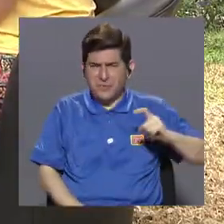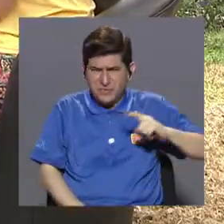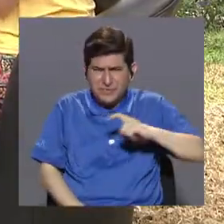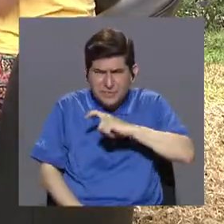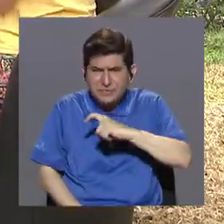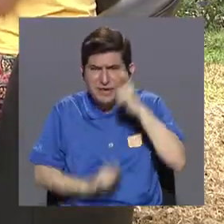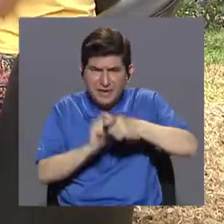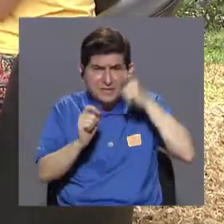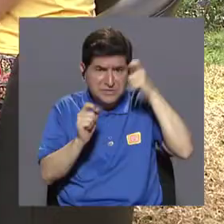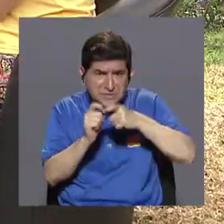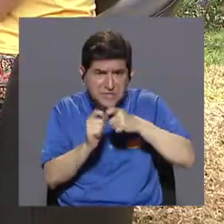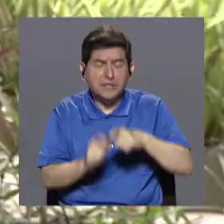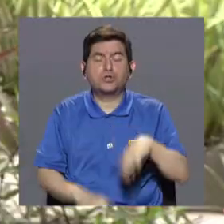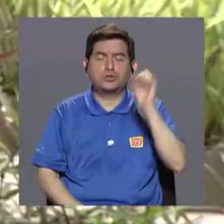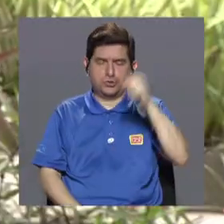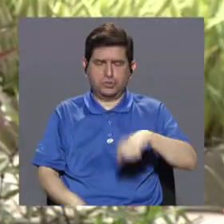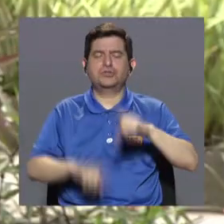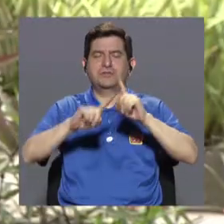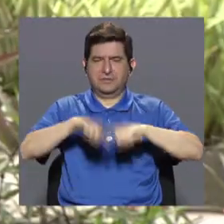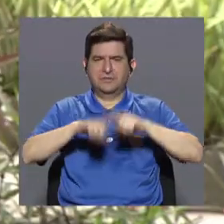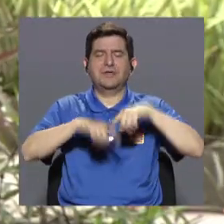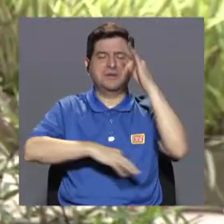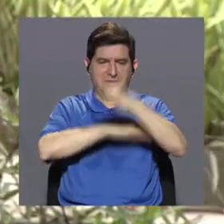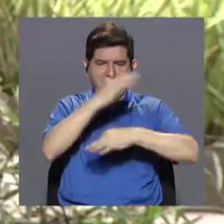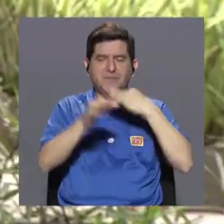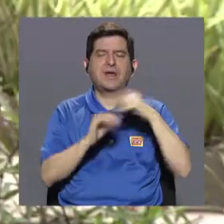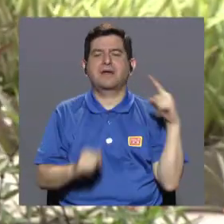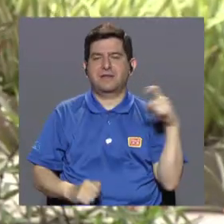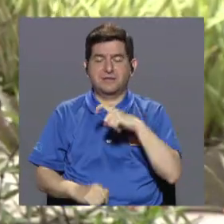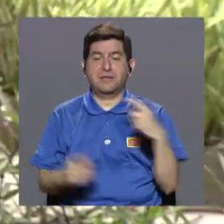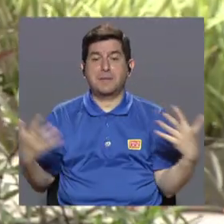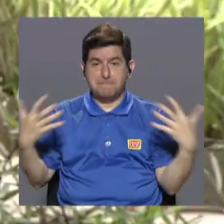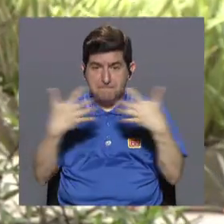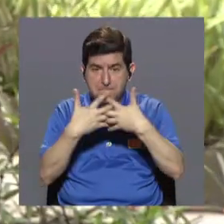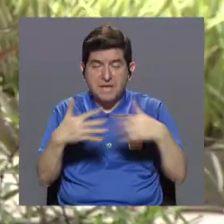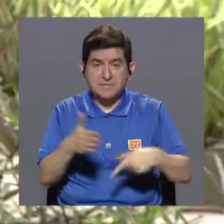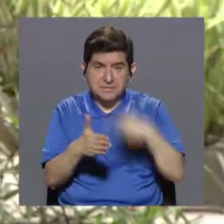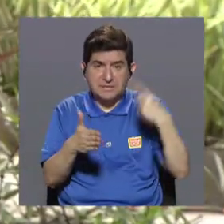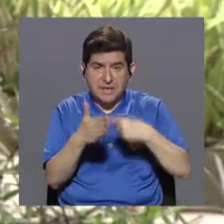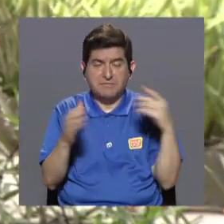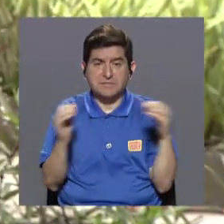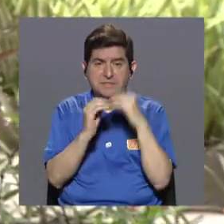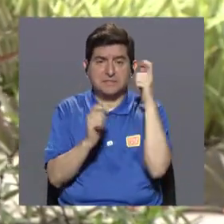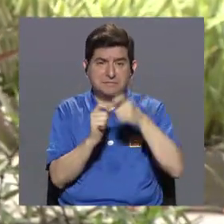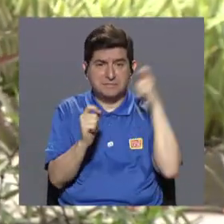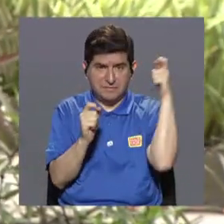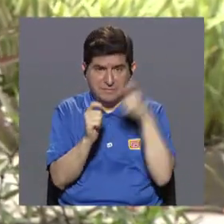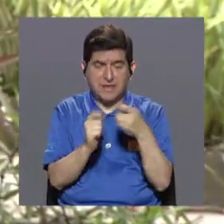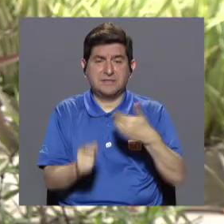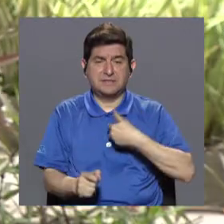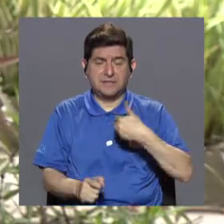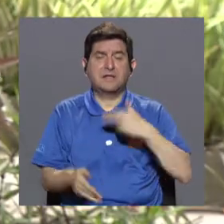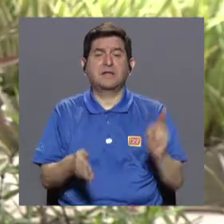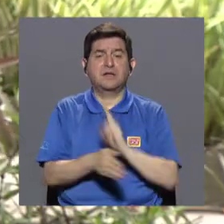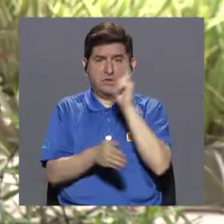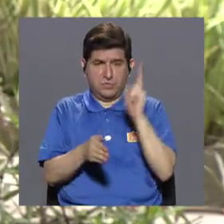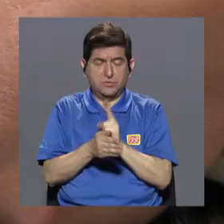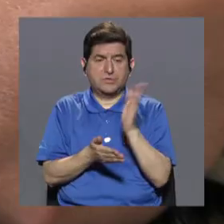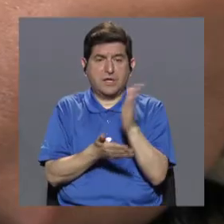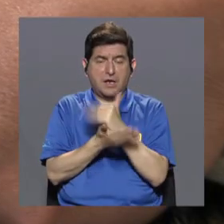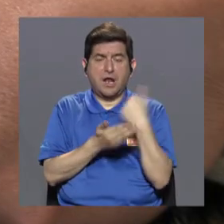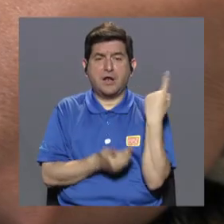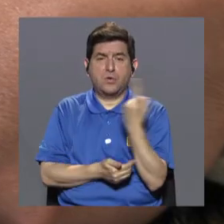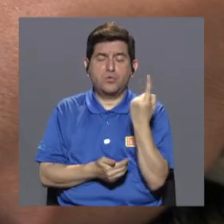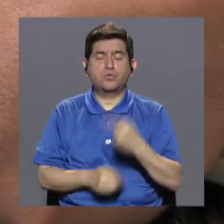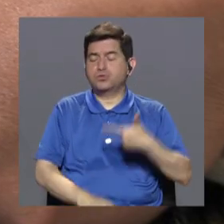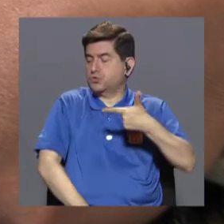del tipo de parásito, de pronto. Depende del tipo de parásito. A veces hay combinaciones o medicamentos más específicos que tenemos que usar.